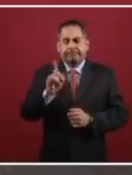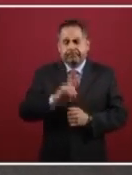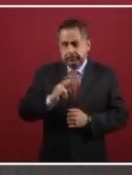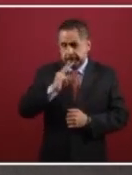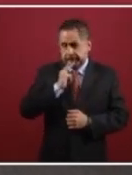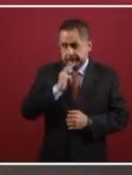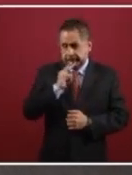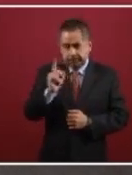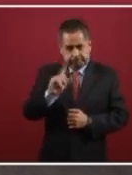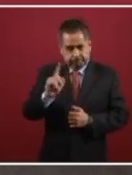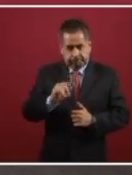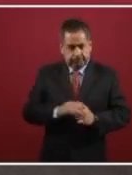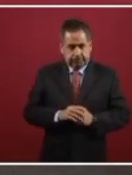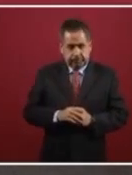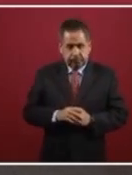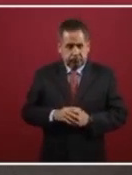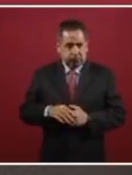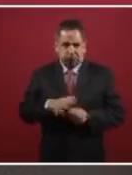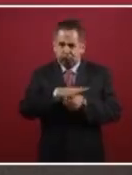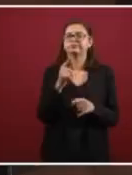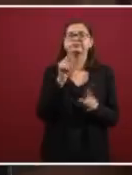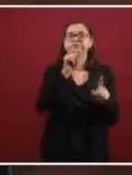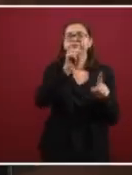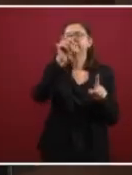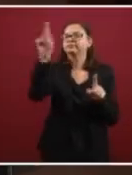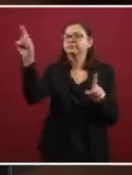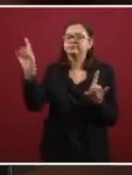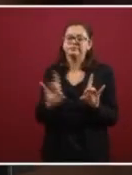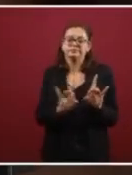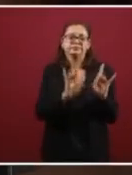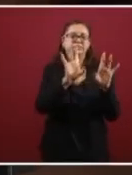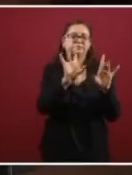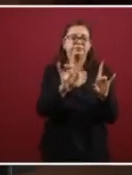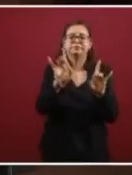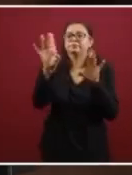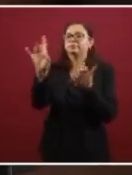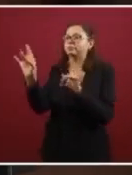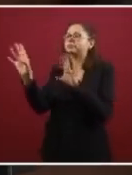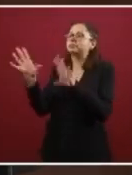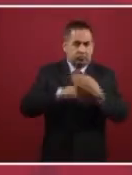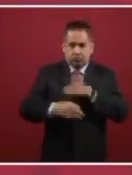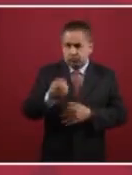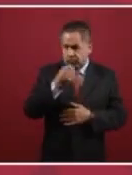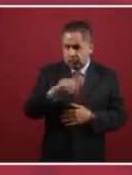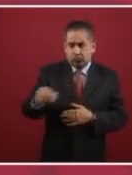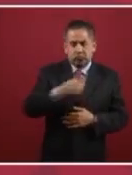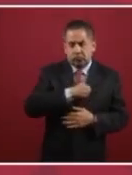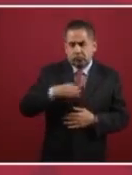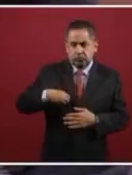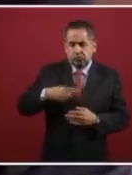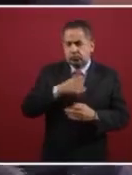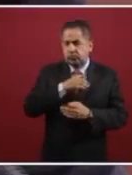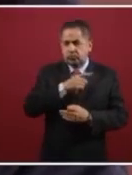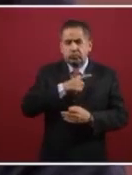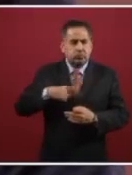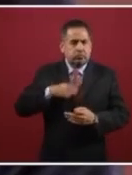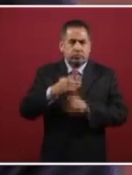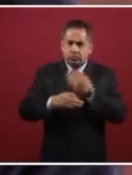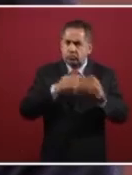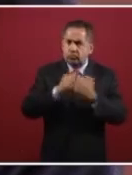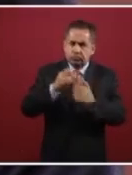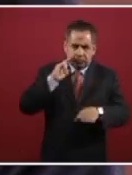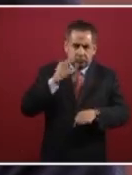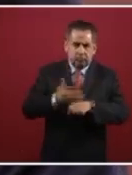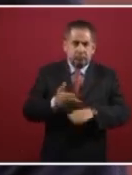usar la fuerza. Todos estamos obligados a actuar de manera